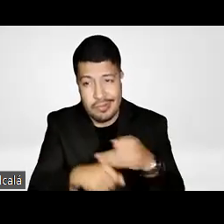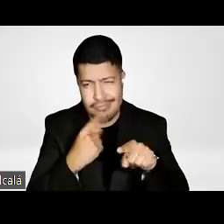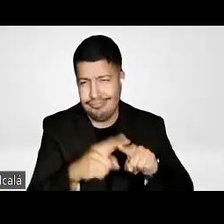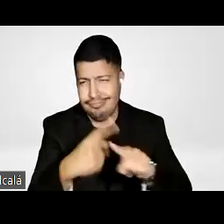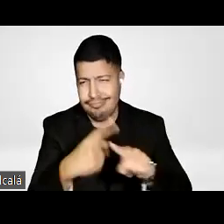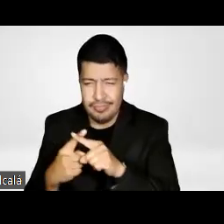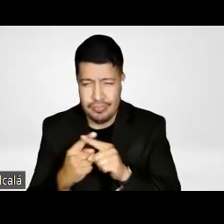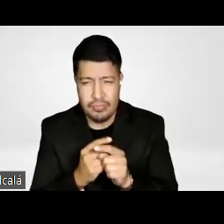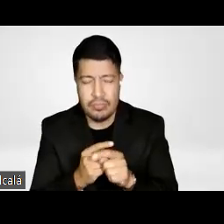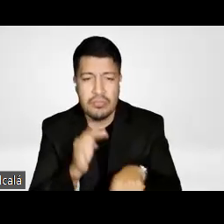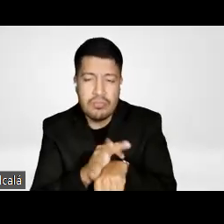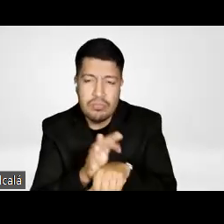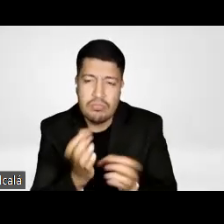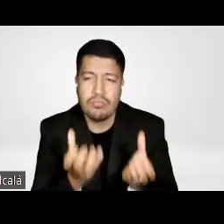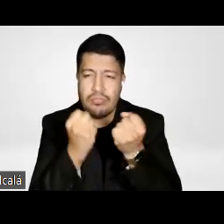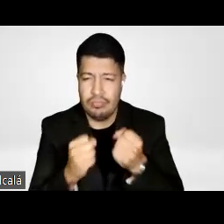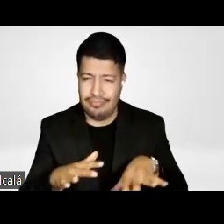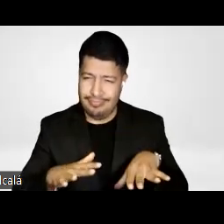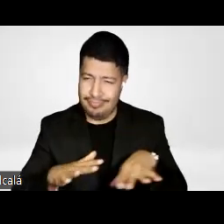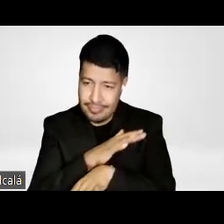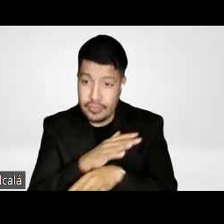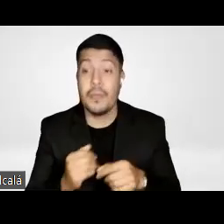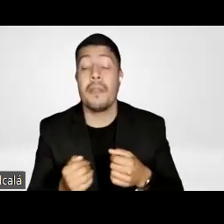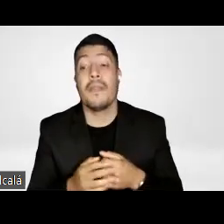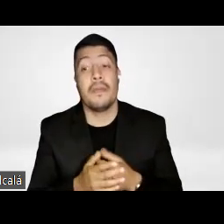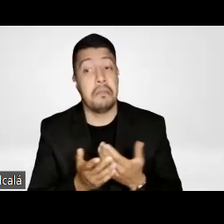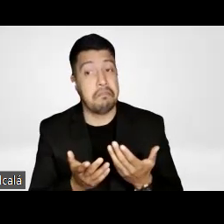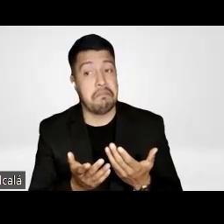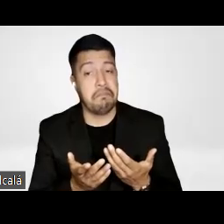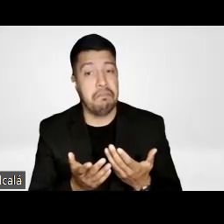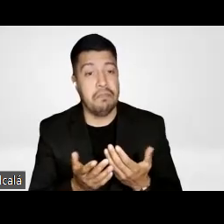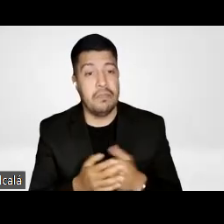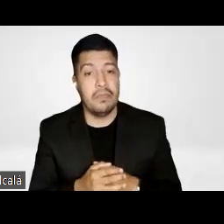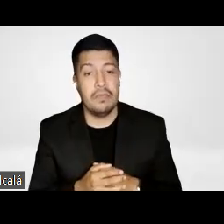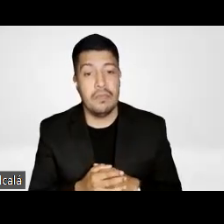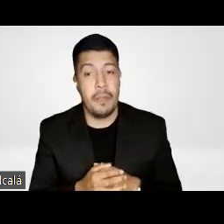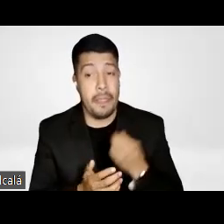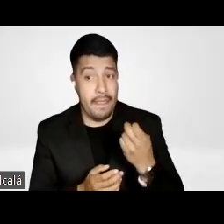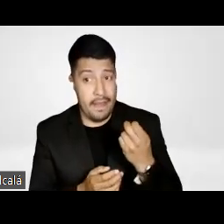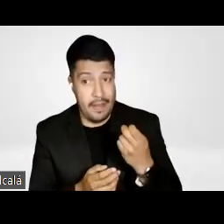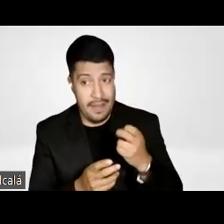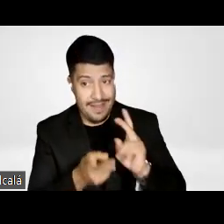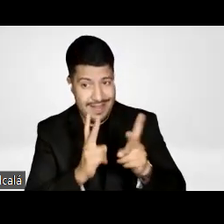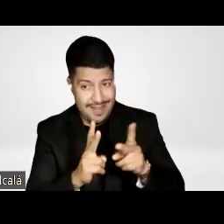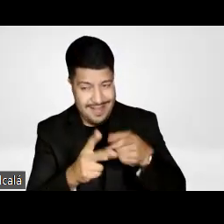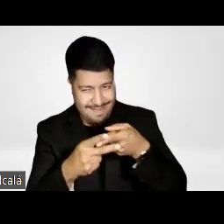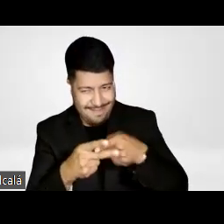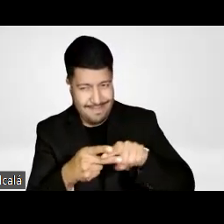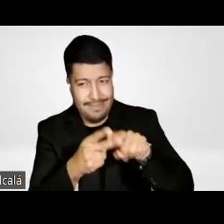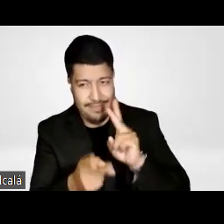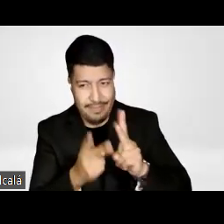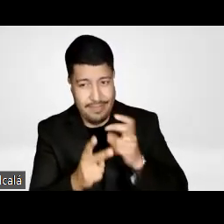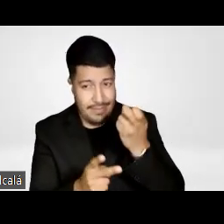Voy a empezar entonces a platicar de... uy, listo. Ya se ve bien, ¿verdad?